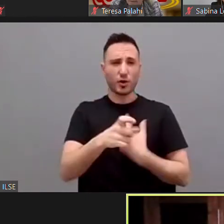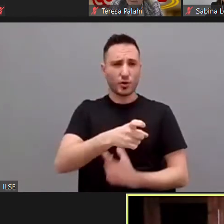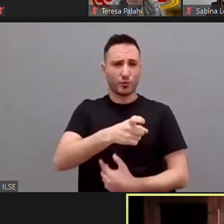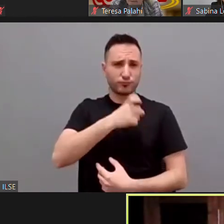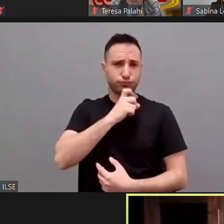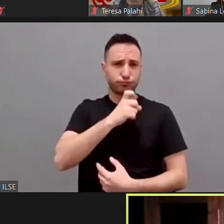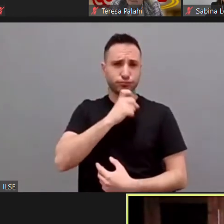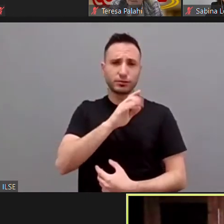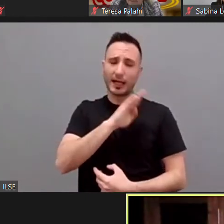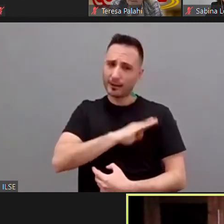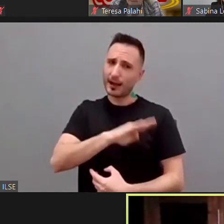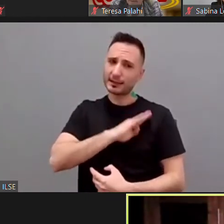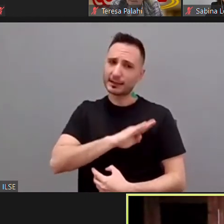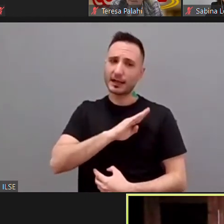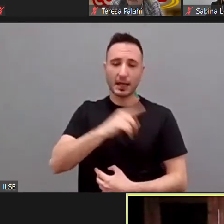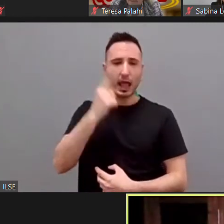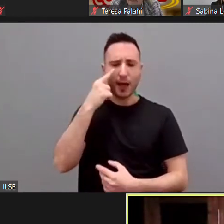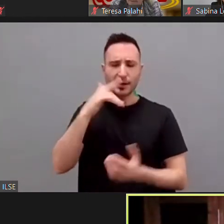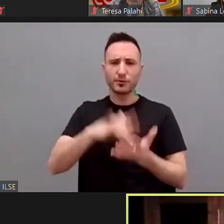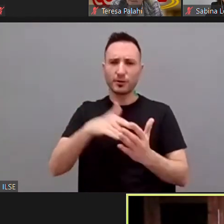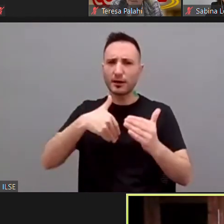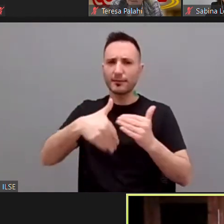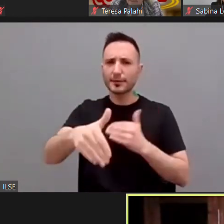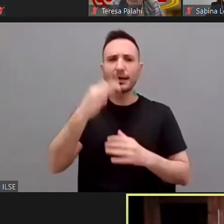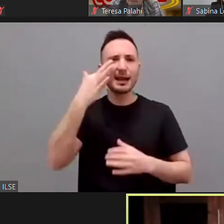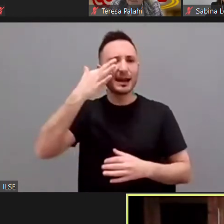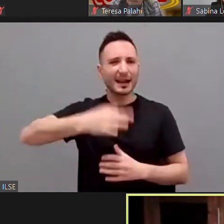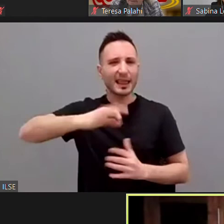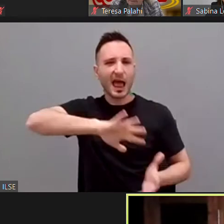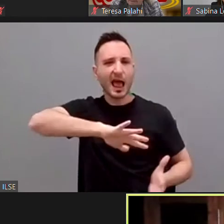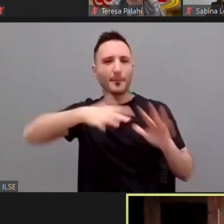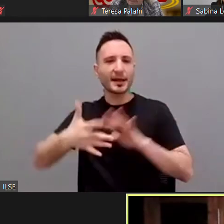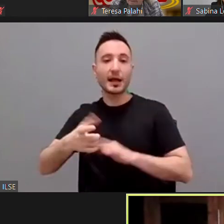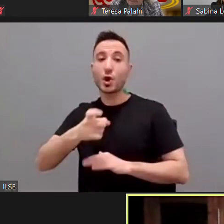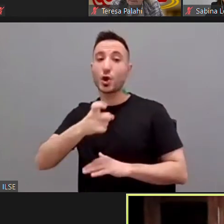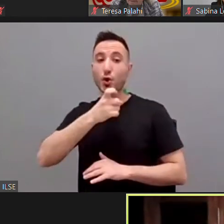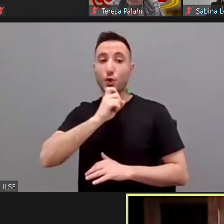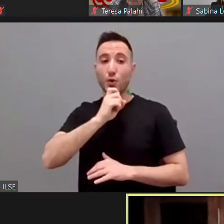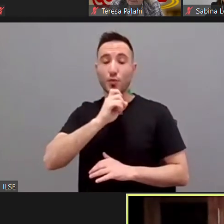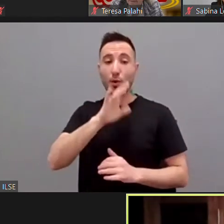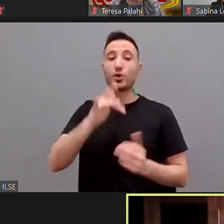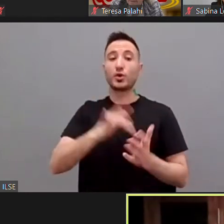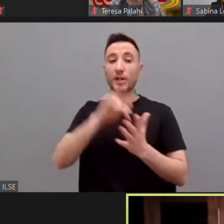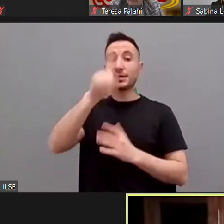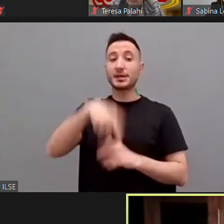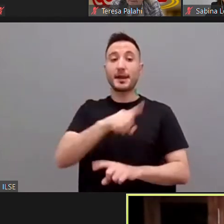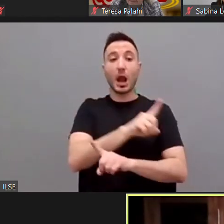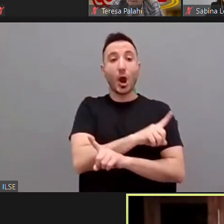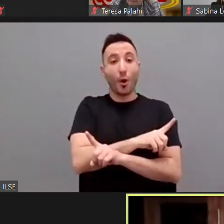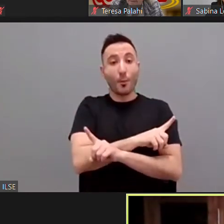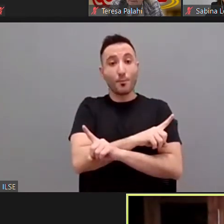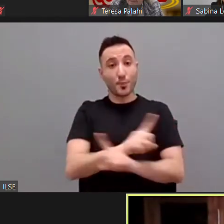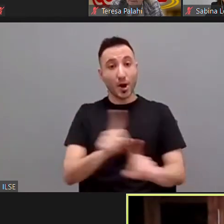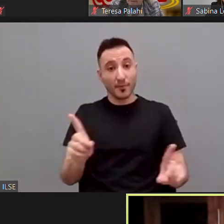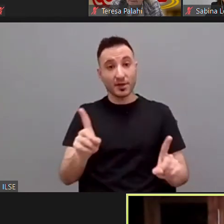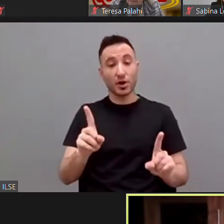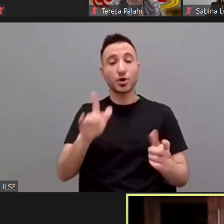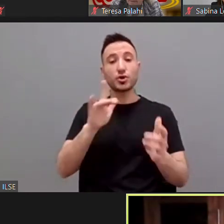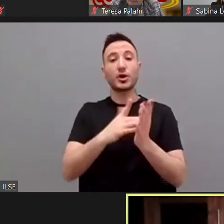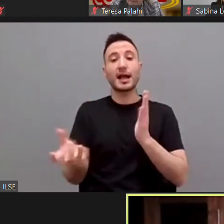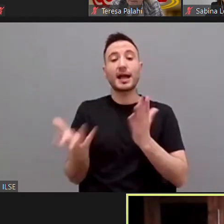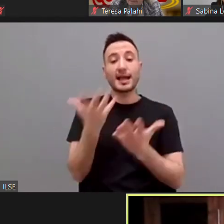se va aplicando en la práctica, porque además prueba de ello es la prohibición de instalación de aplicaciones de